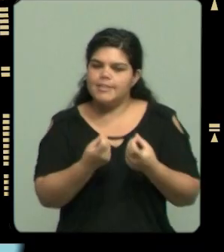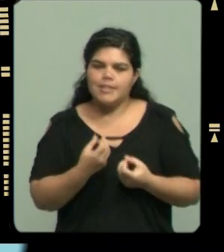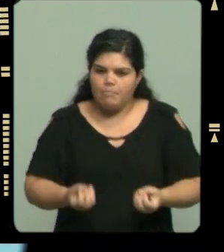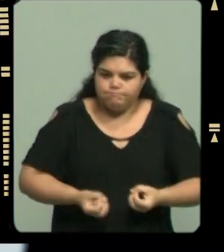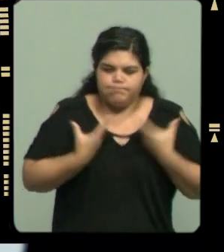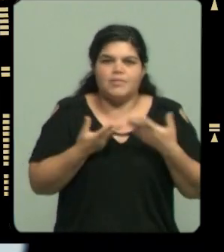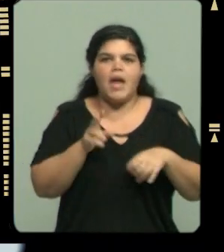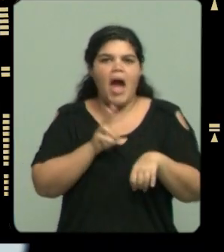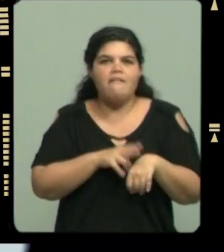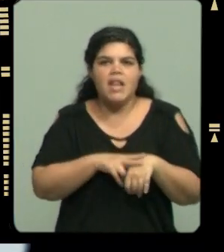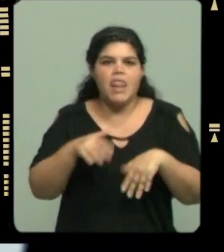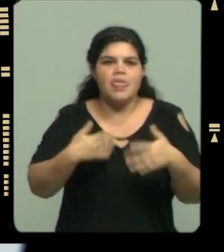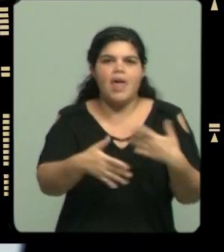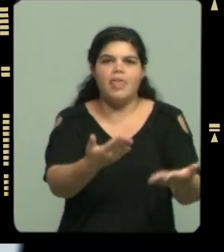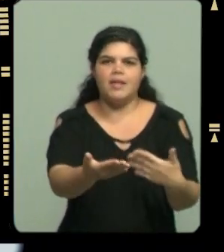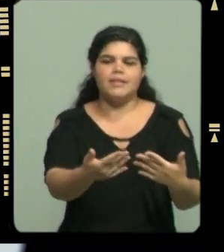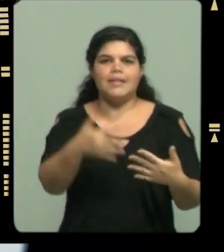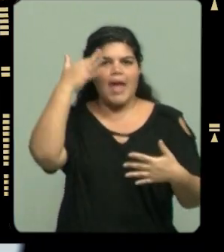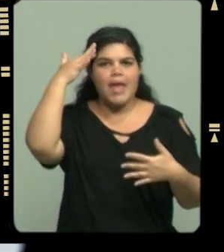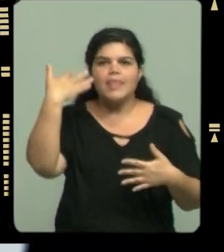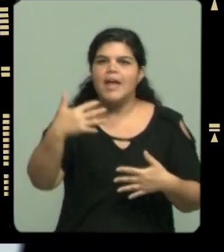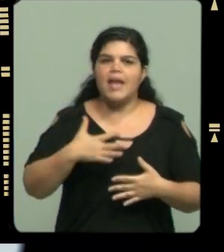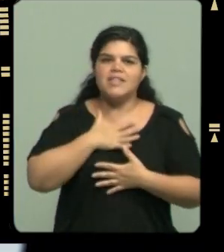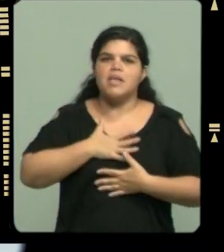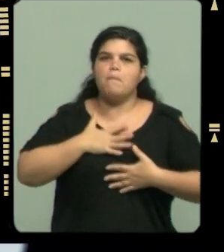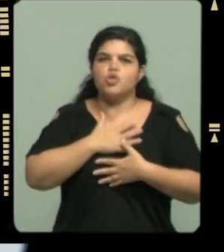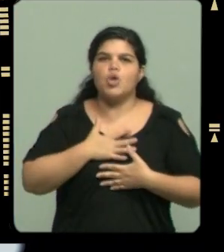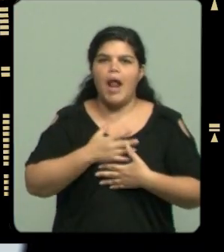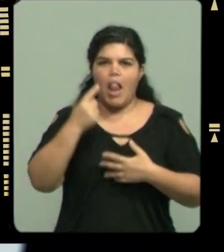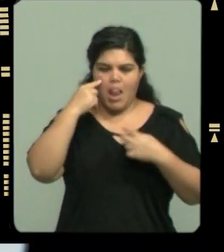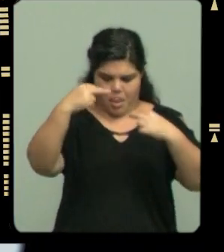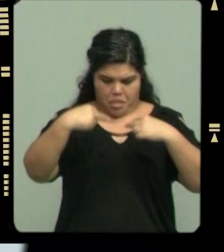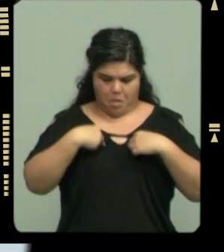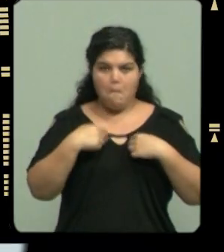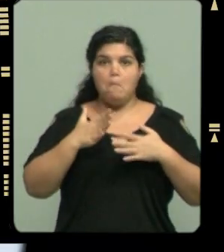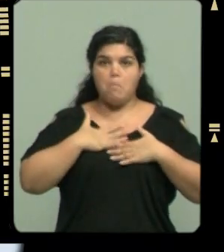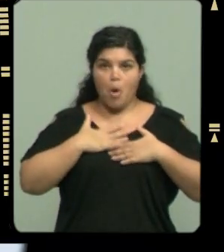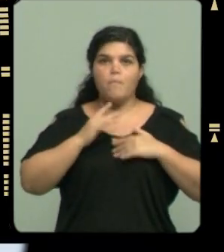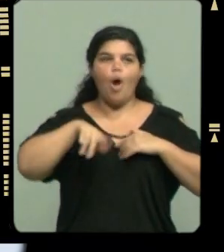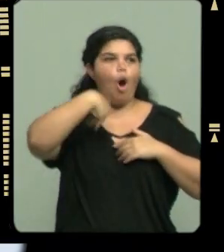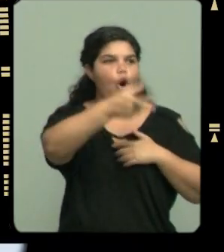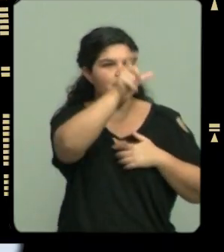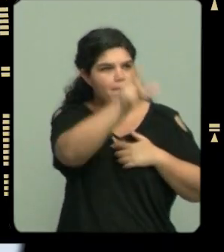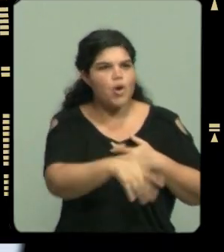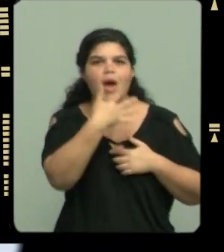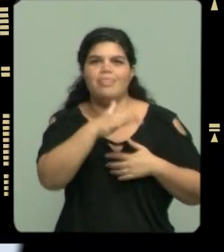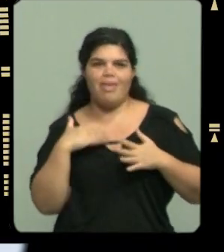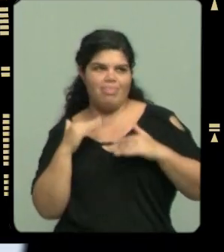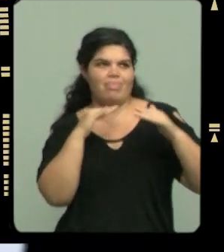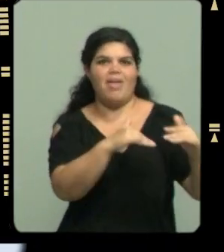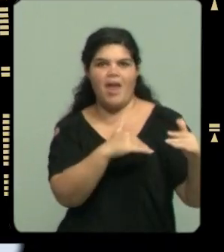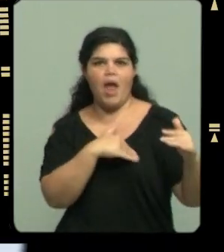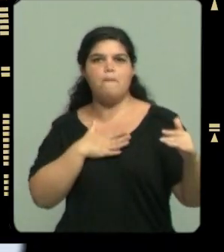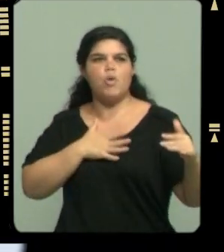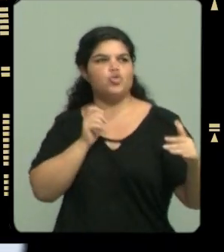ciertas habilidades relacionadas con su inteligencia emocional y sus habilidades humanas. Entonces, en ese contexto nació esta inquietud